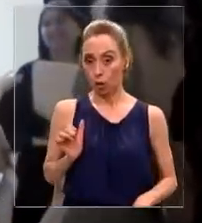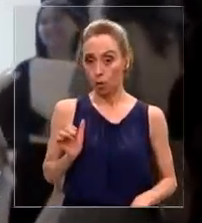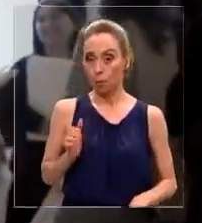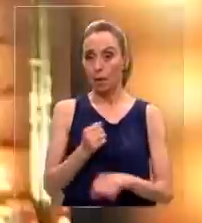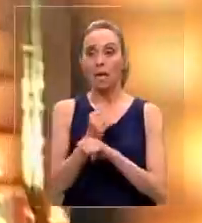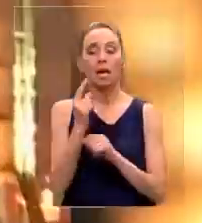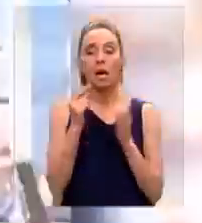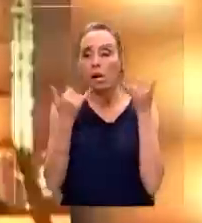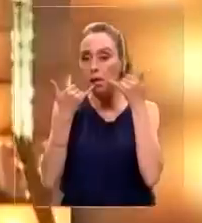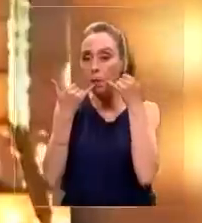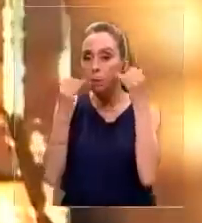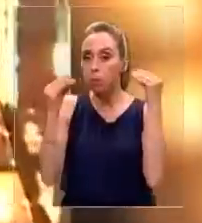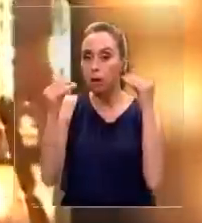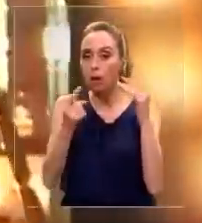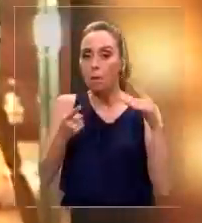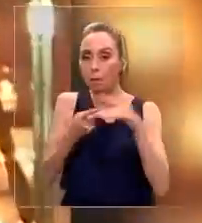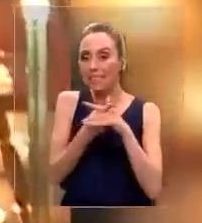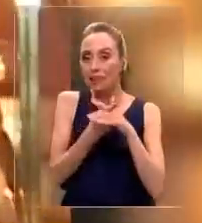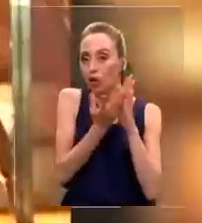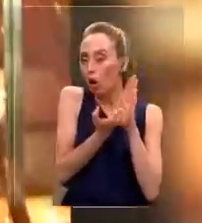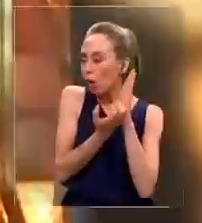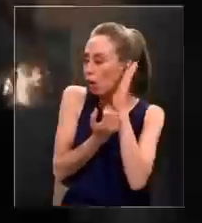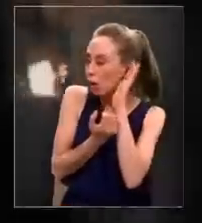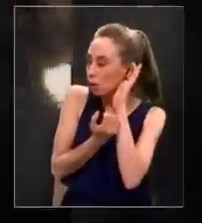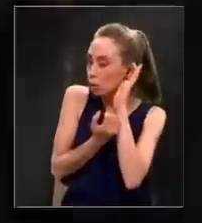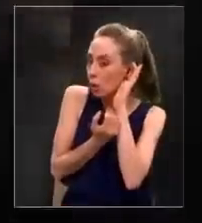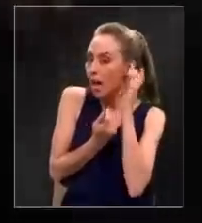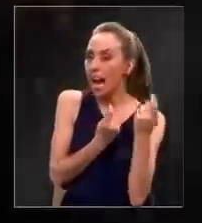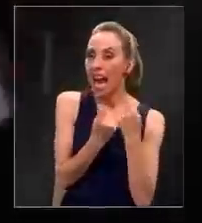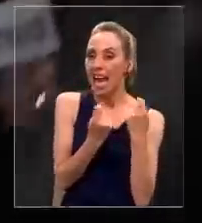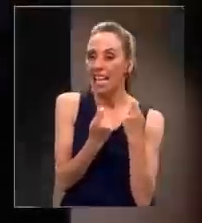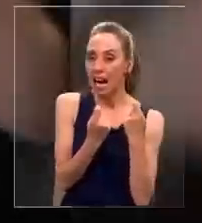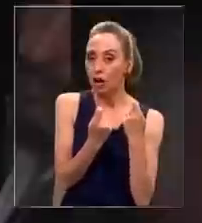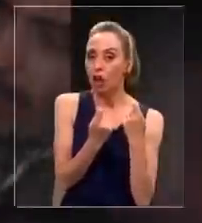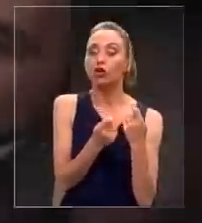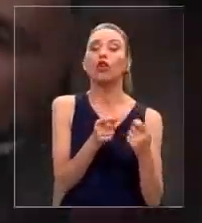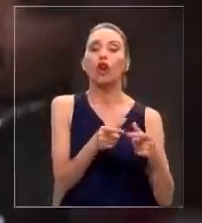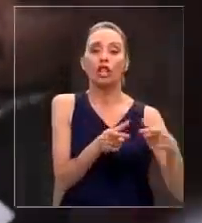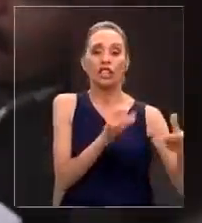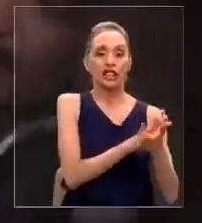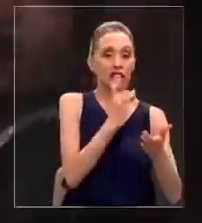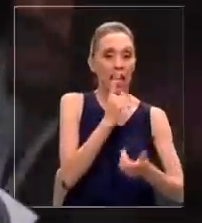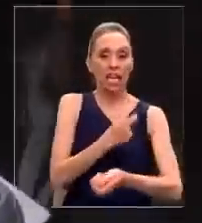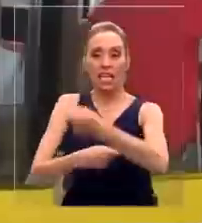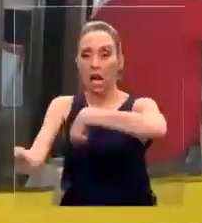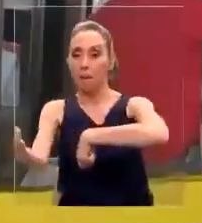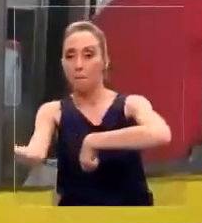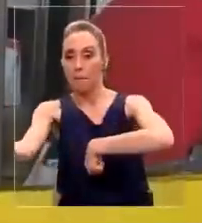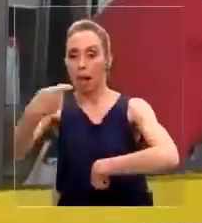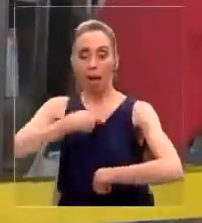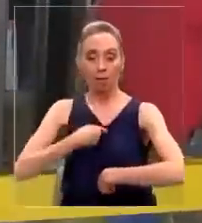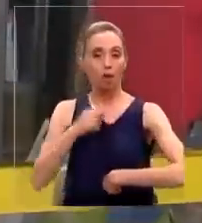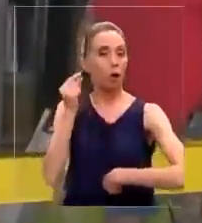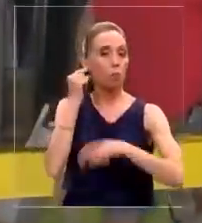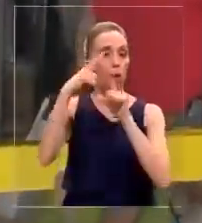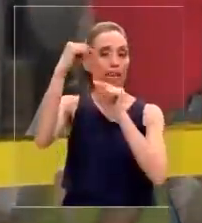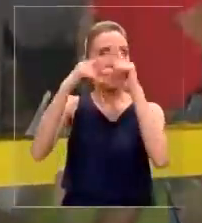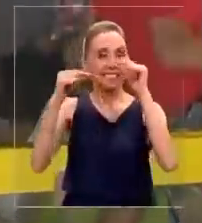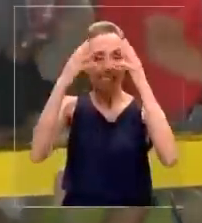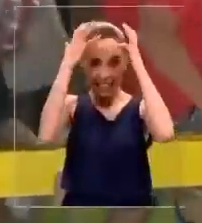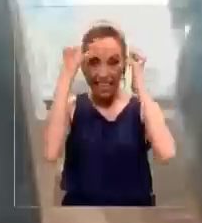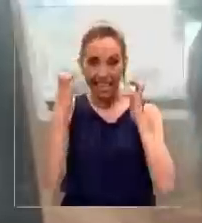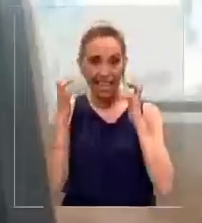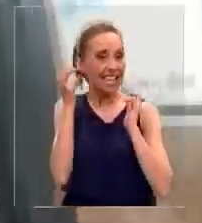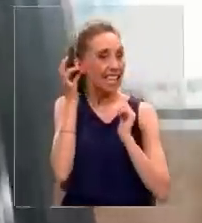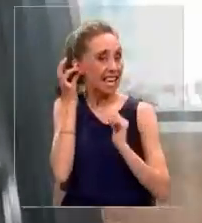algunas escuchas telefónicas indicarían que el negocio va mucho más allá del factoring de cheques, pues Estrella Dinamarca estaría